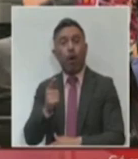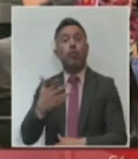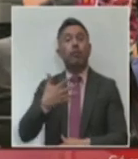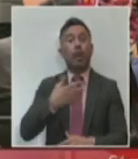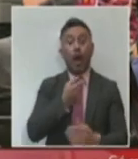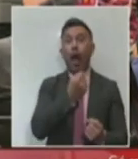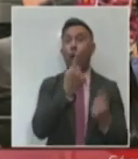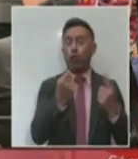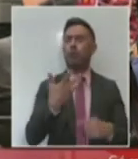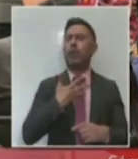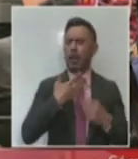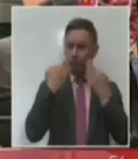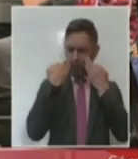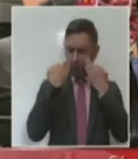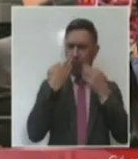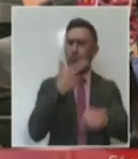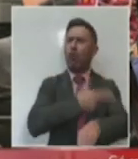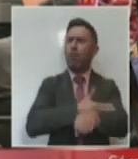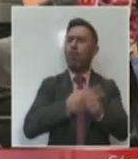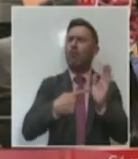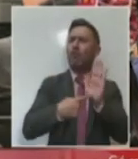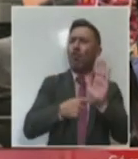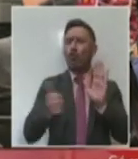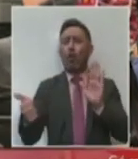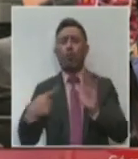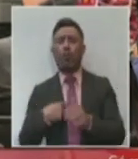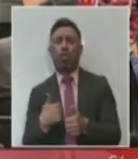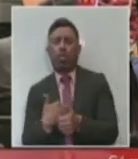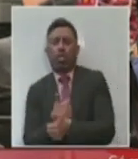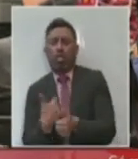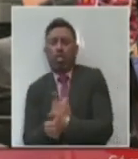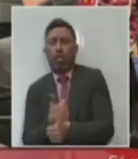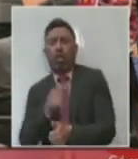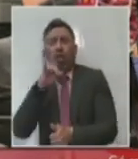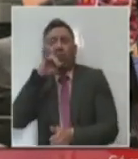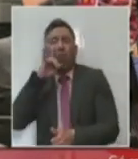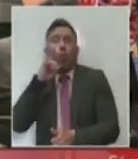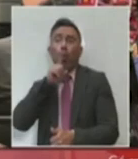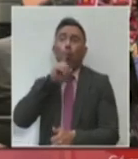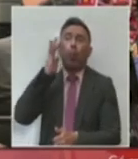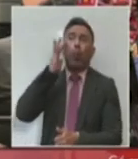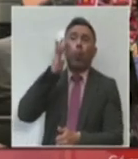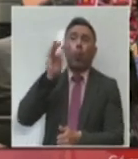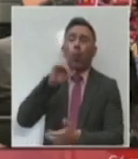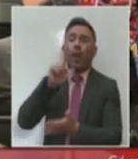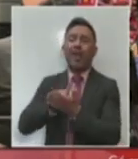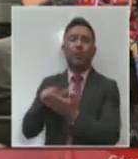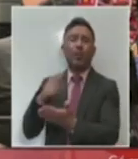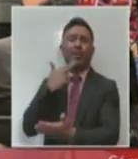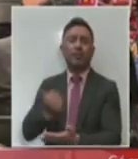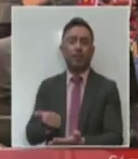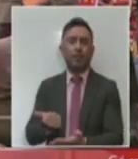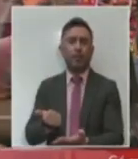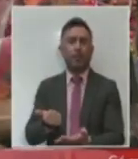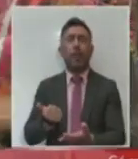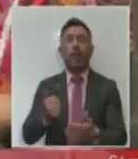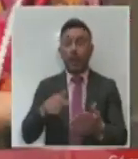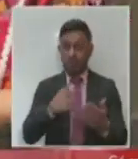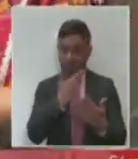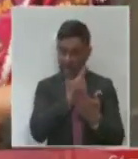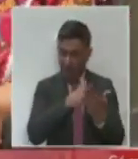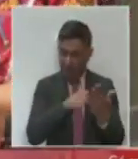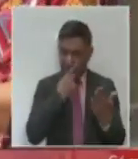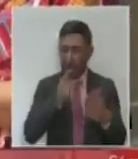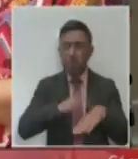ni local ni federal funciona. ¿Cuál es el mejor estado para vivir? Según este estudio, Querétaro.